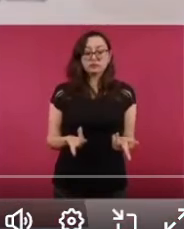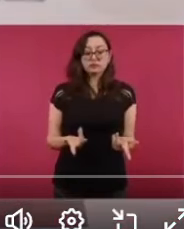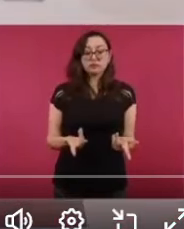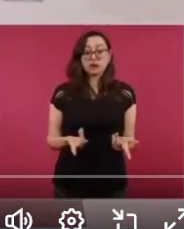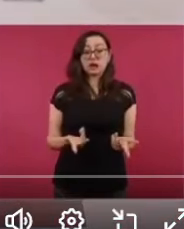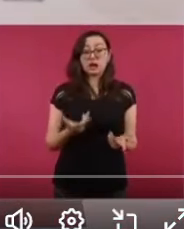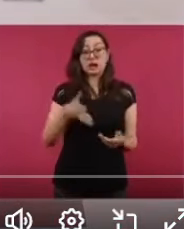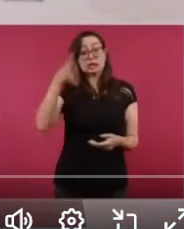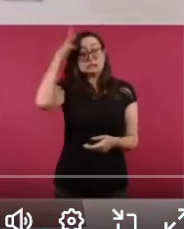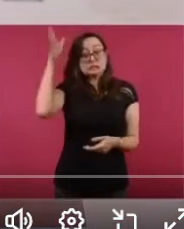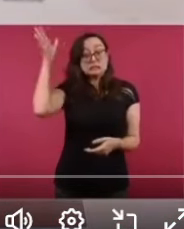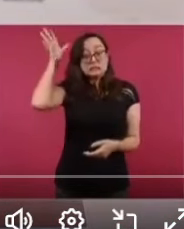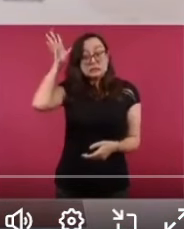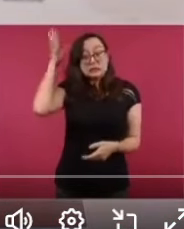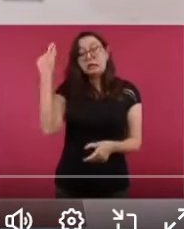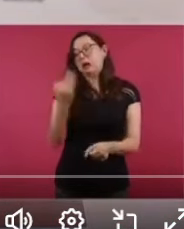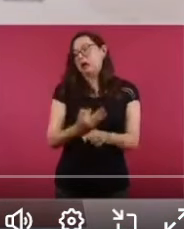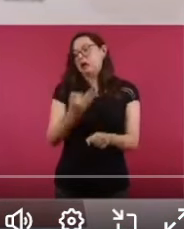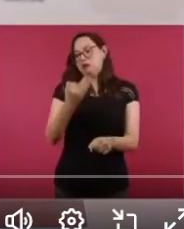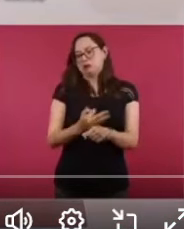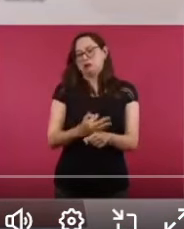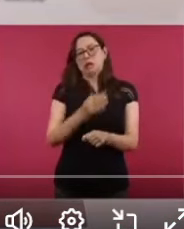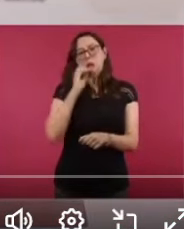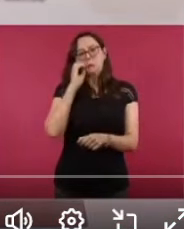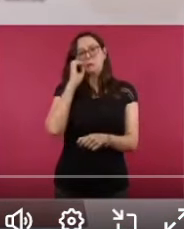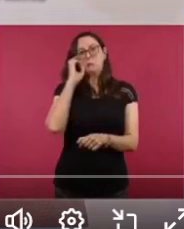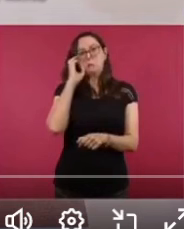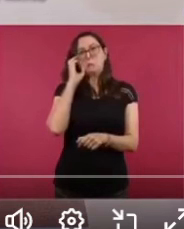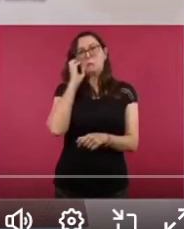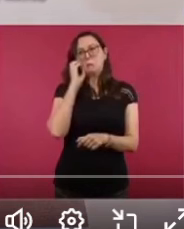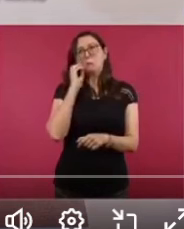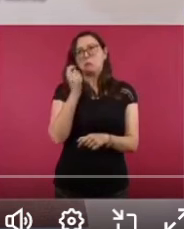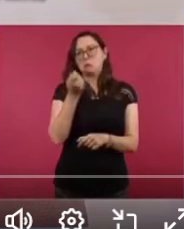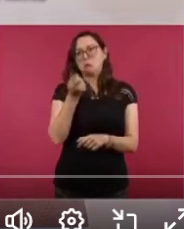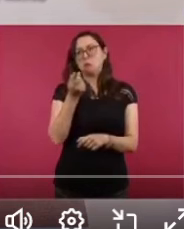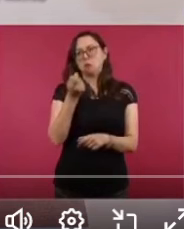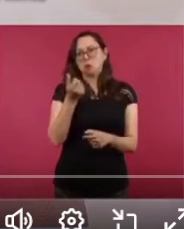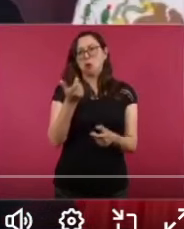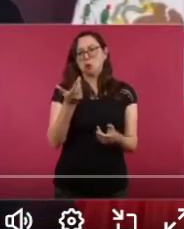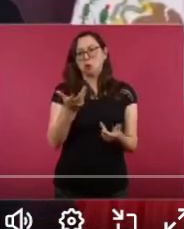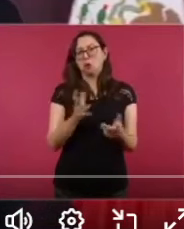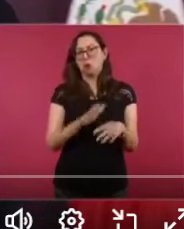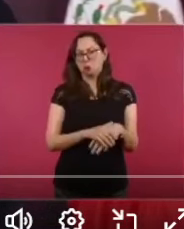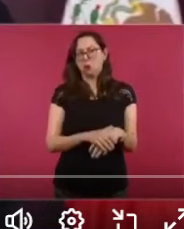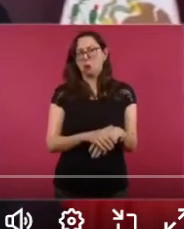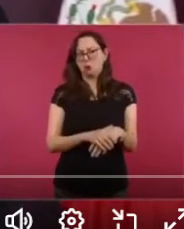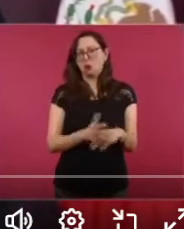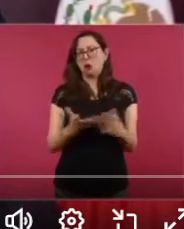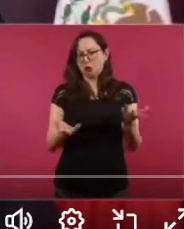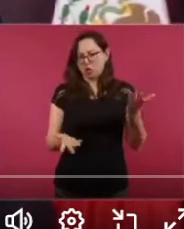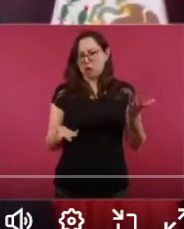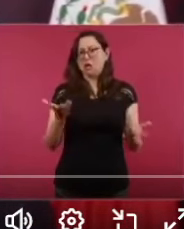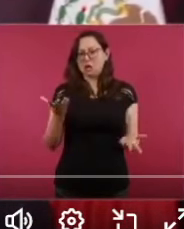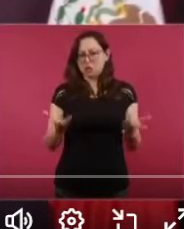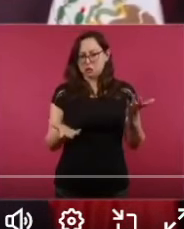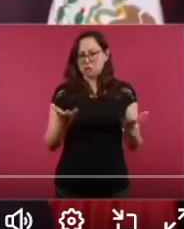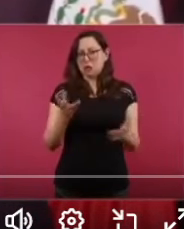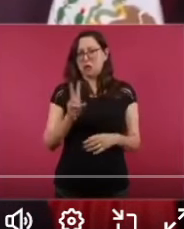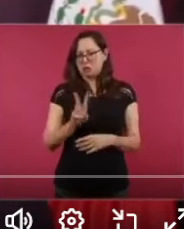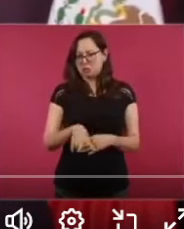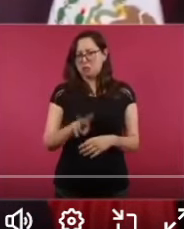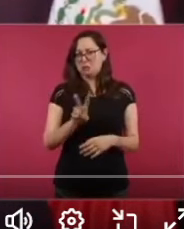más eh equilibrada y objetiva y plural